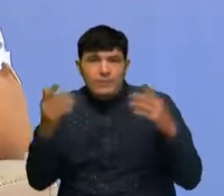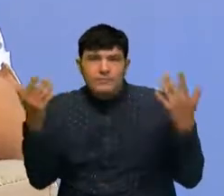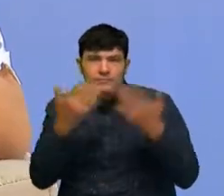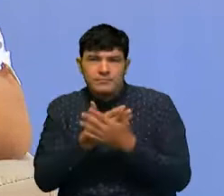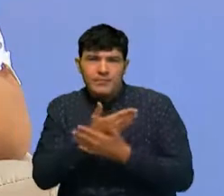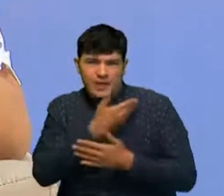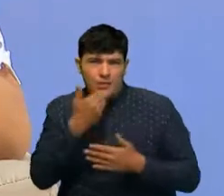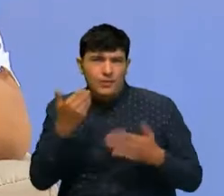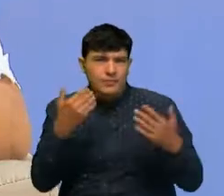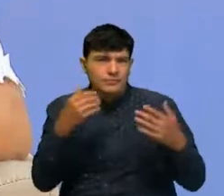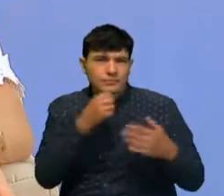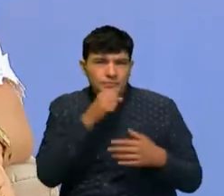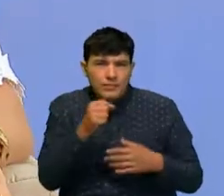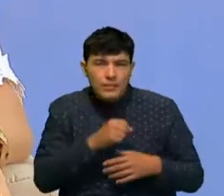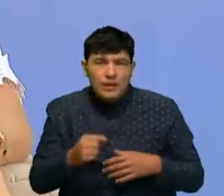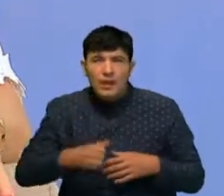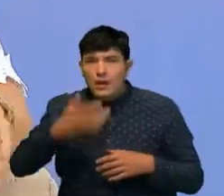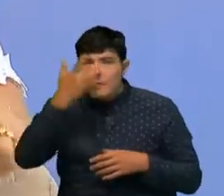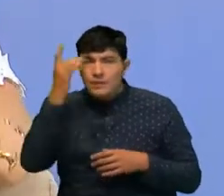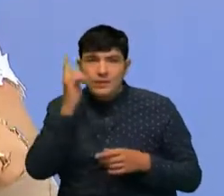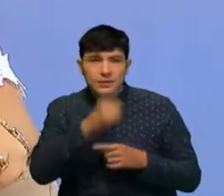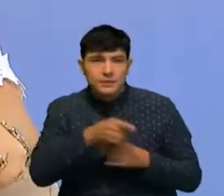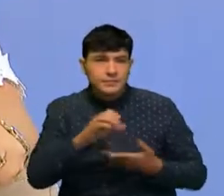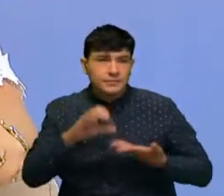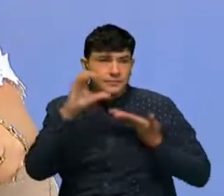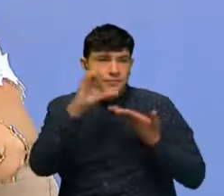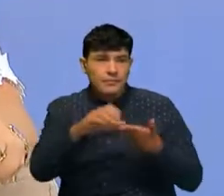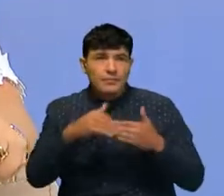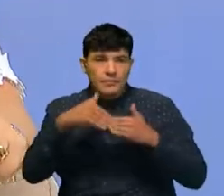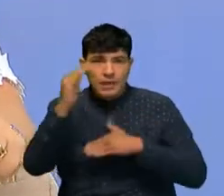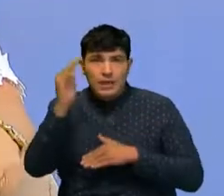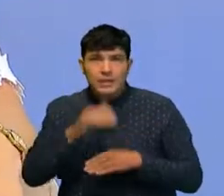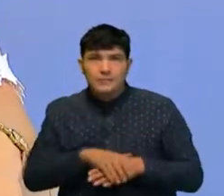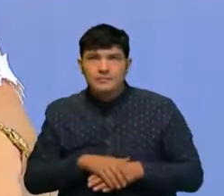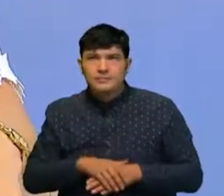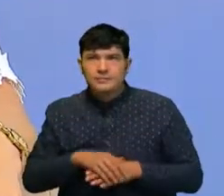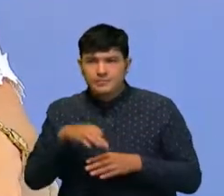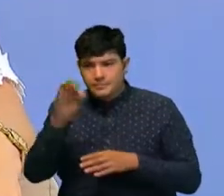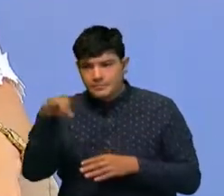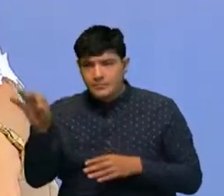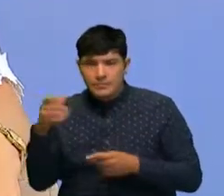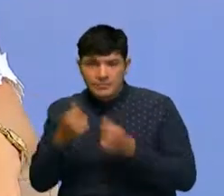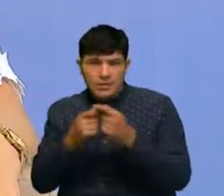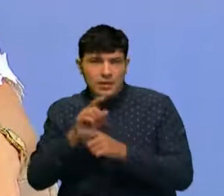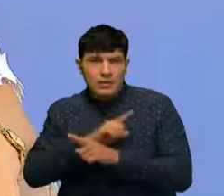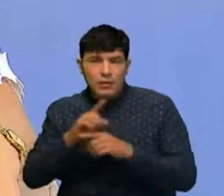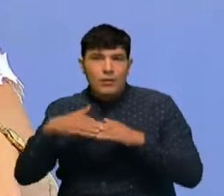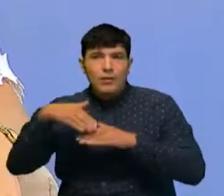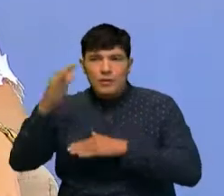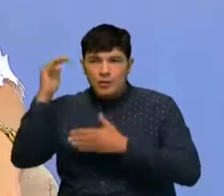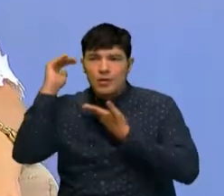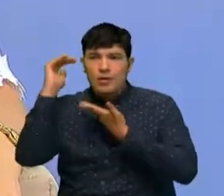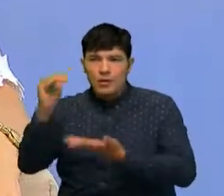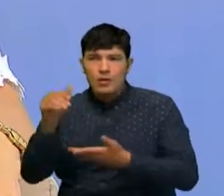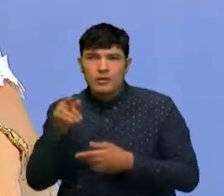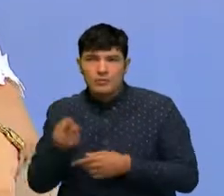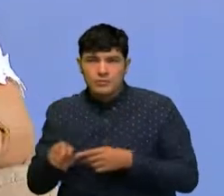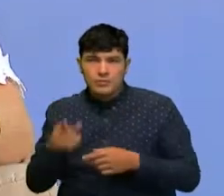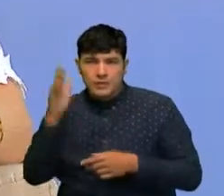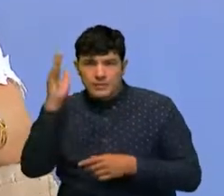mejor pensionarnos por vejez porque el monto porcentual va a ser más alto, va a ser más alta la mesada